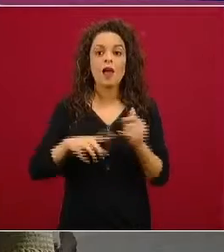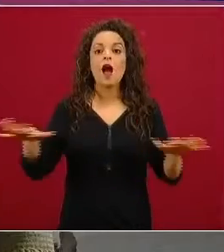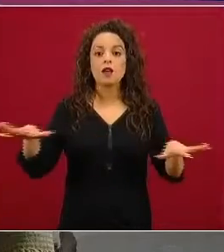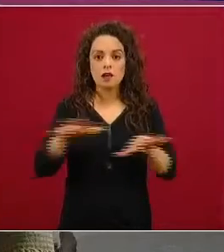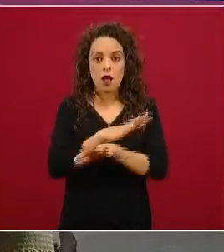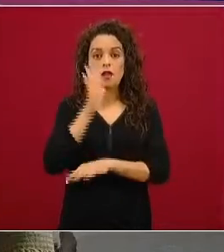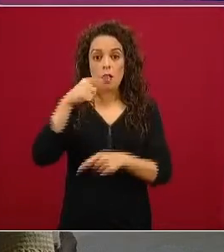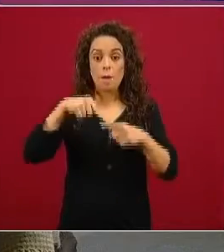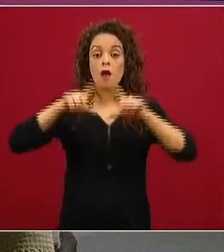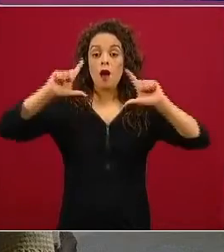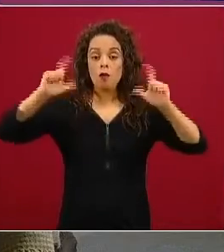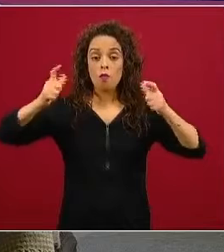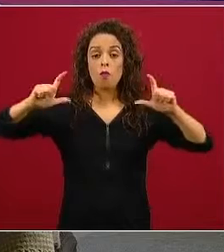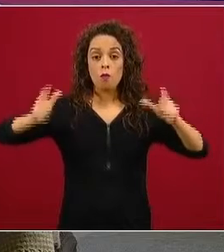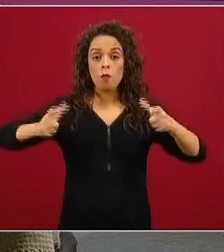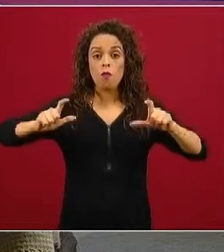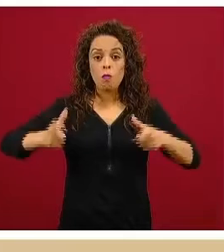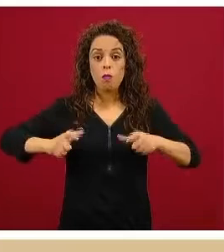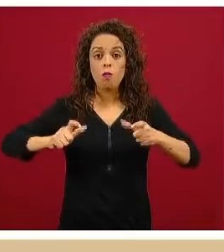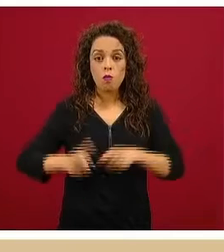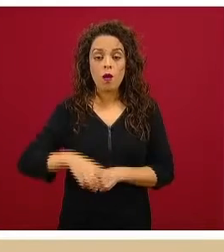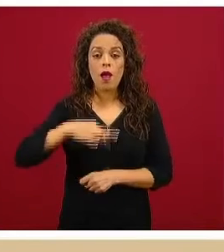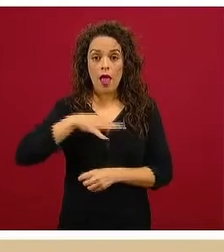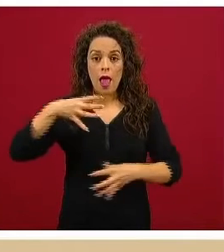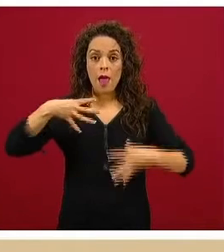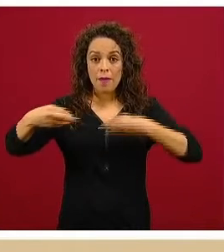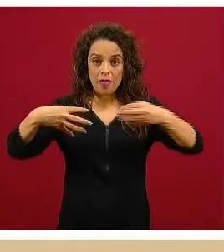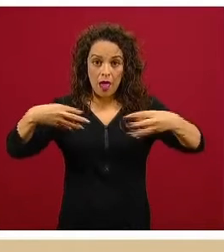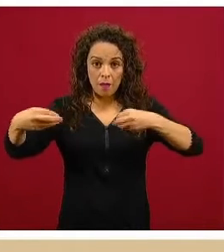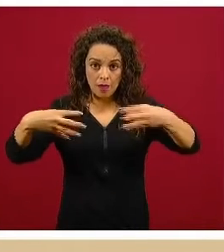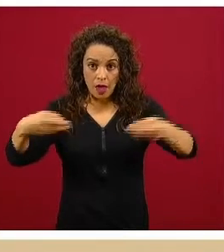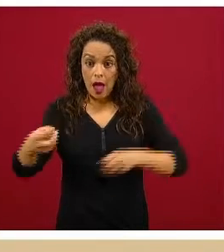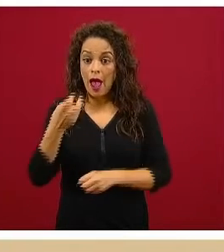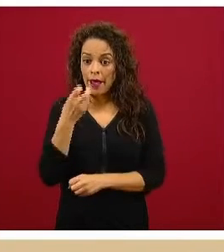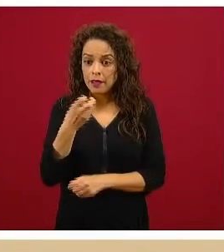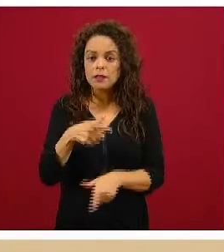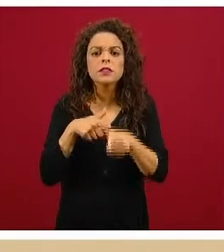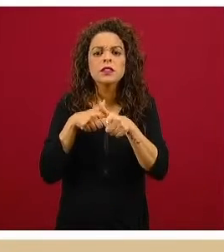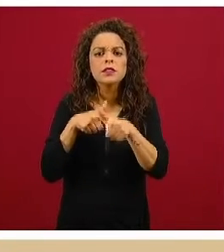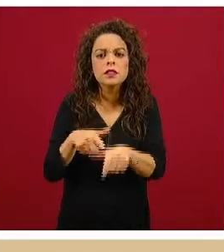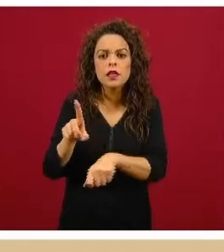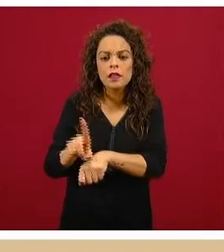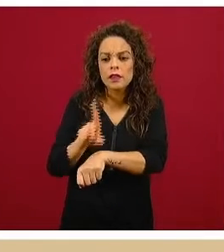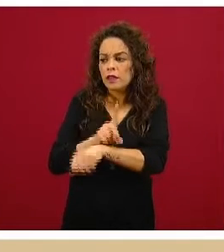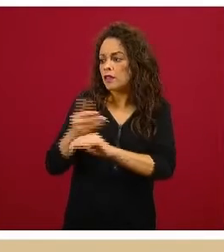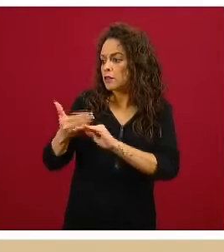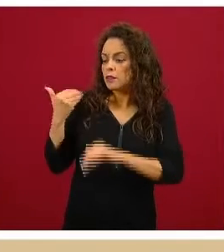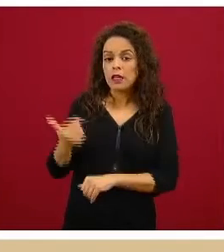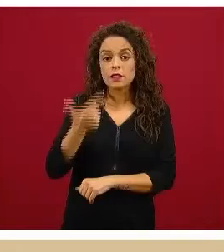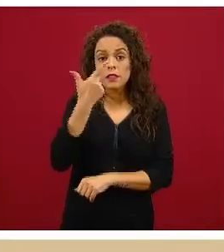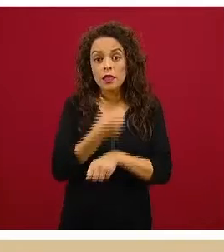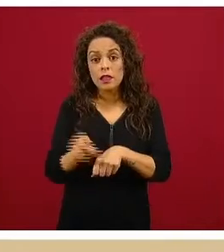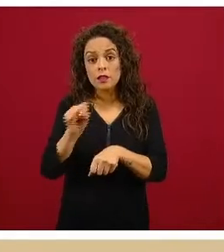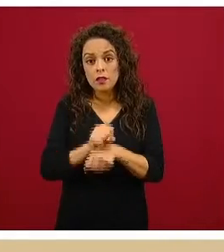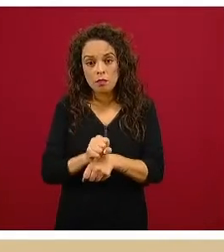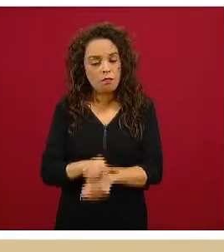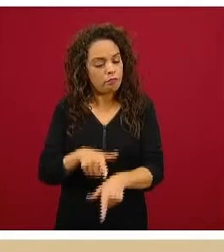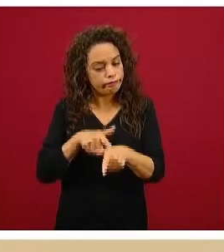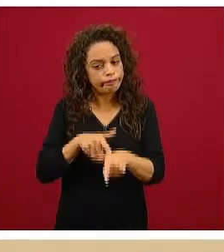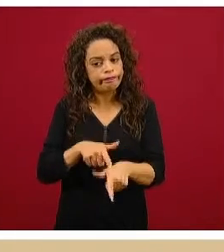federativa tiene ocupaciones de 50% o más. Recordarán sin duda que esto hace 7